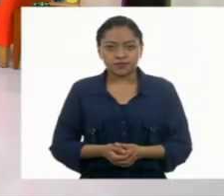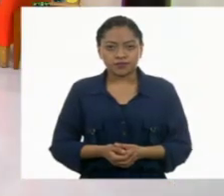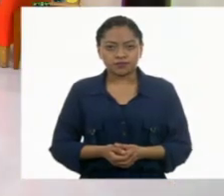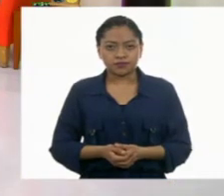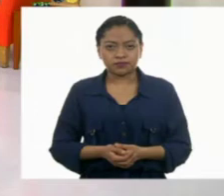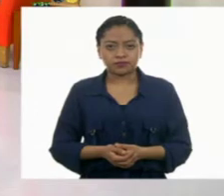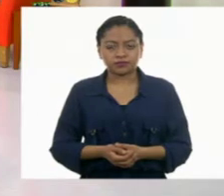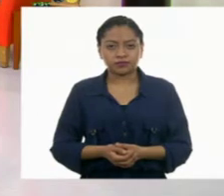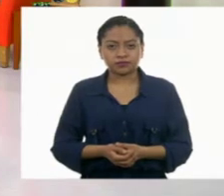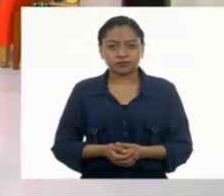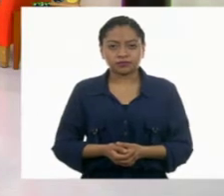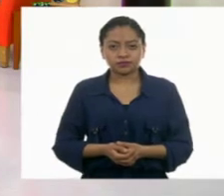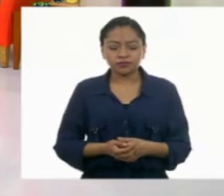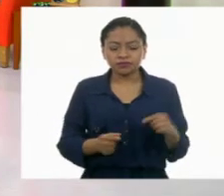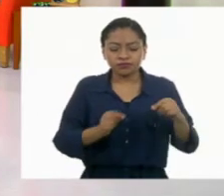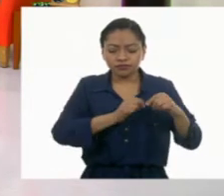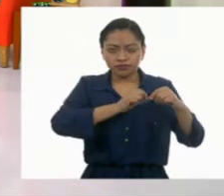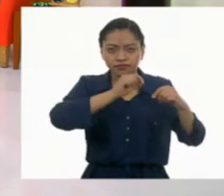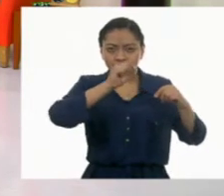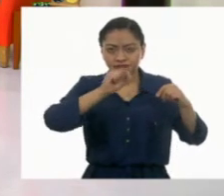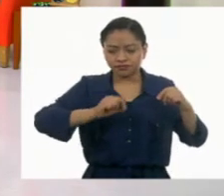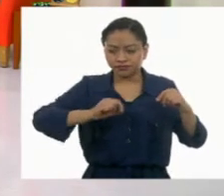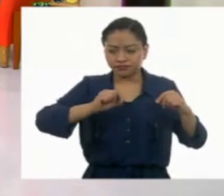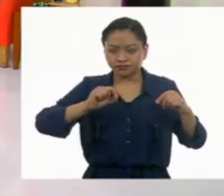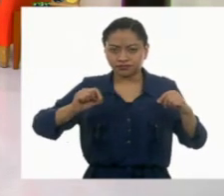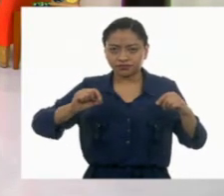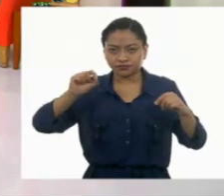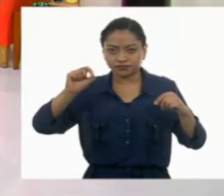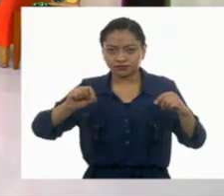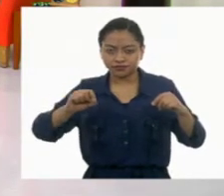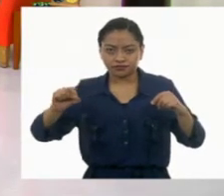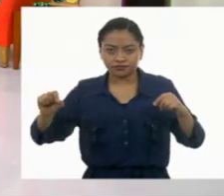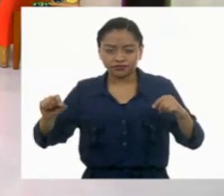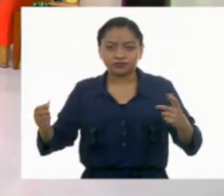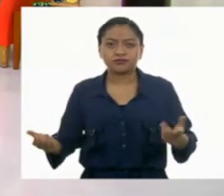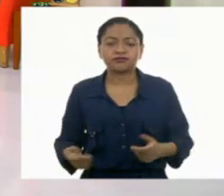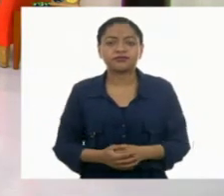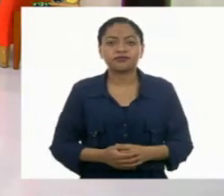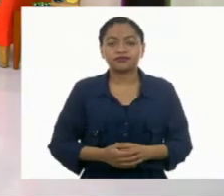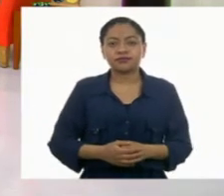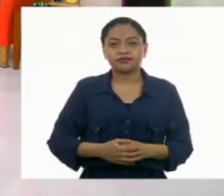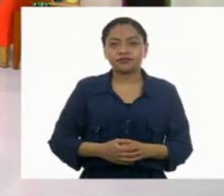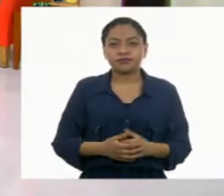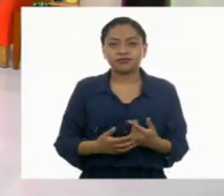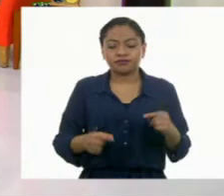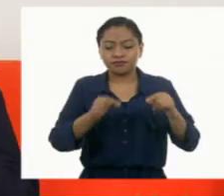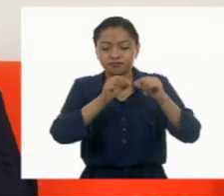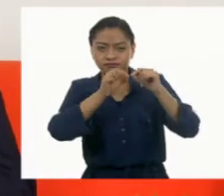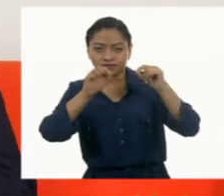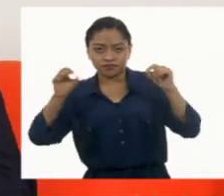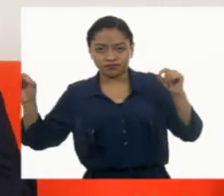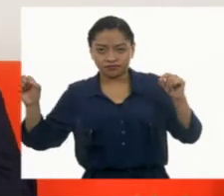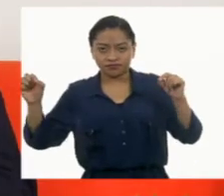cómo hacemos líneas en relieve. Hasta 3 tipos de líneas en relieve: continua,